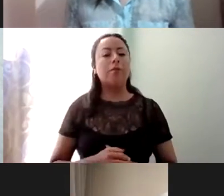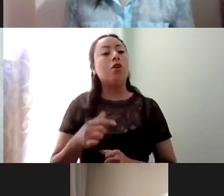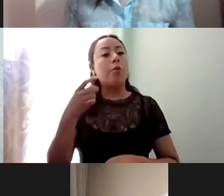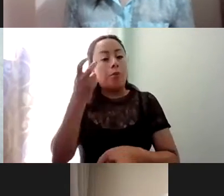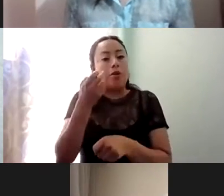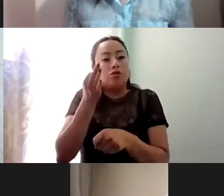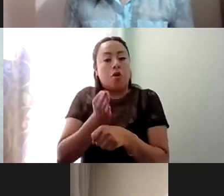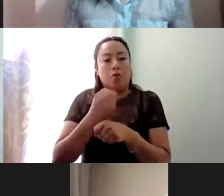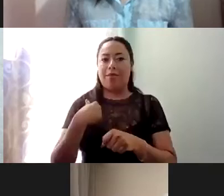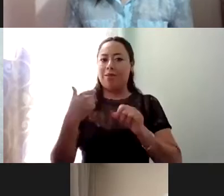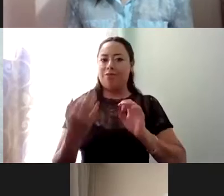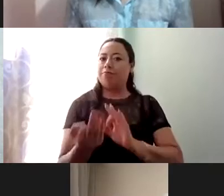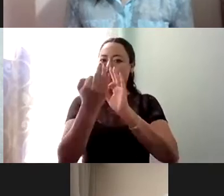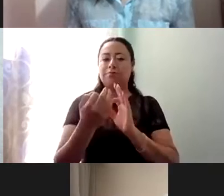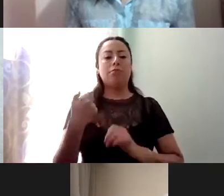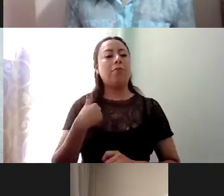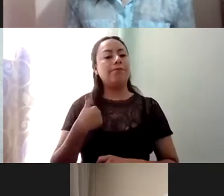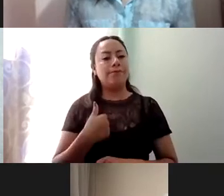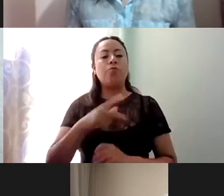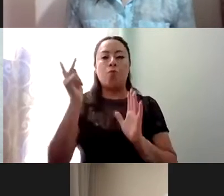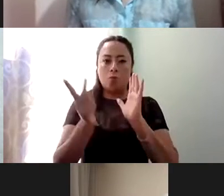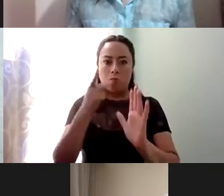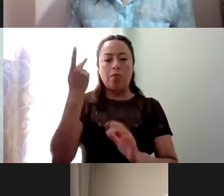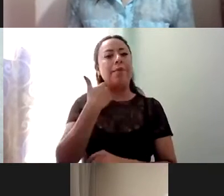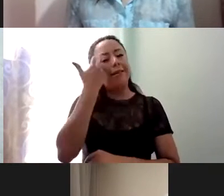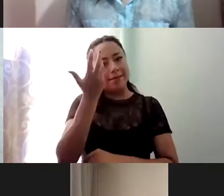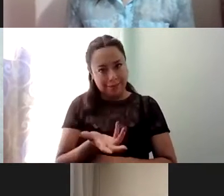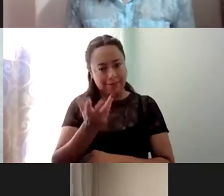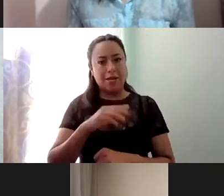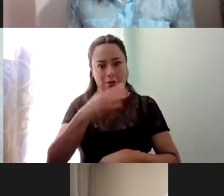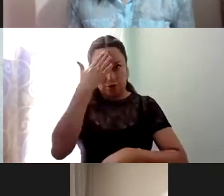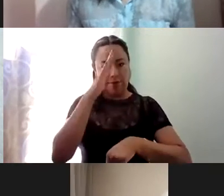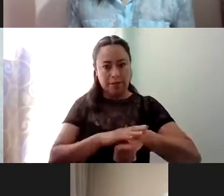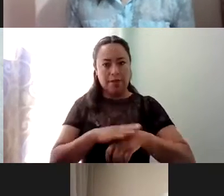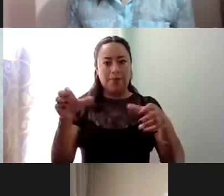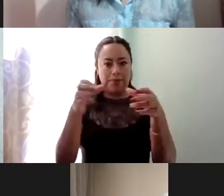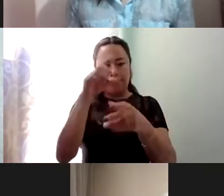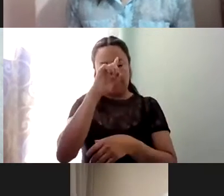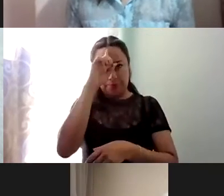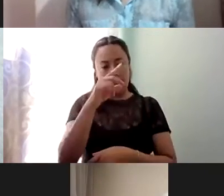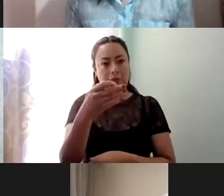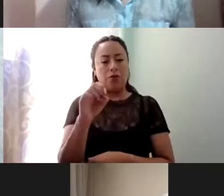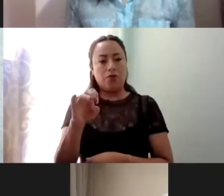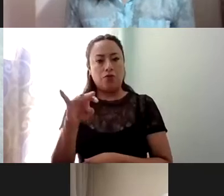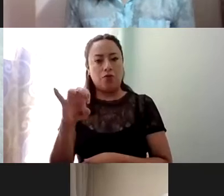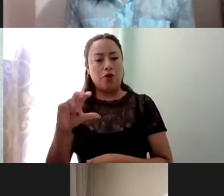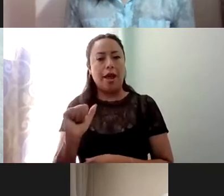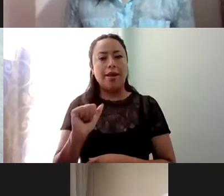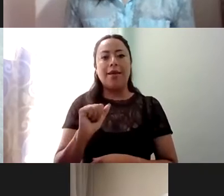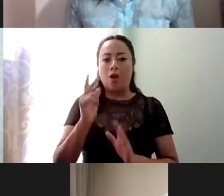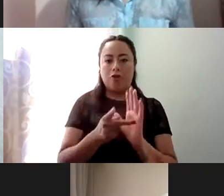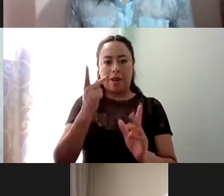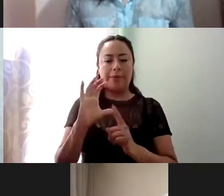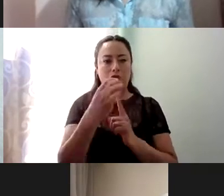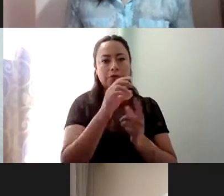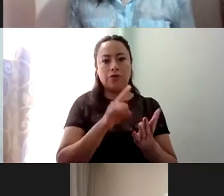ser considerada, si ustedes lo tienen a bien, como consejera honoraria nuevamente en la Comisión de Derechos Humanos de la Ciudad de México. Voy a dividir